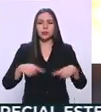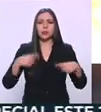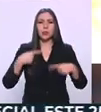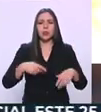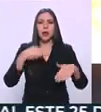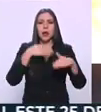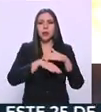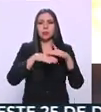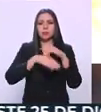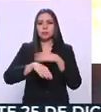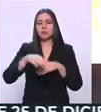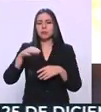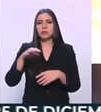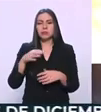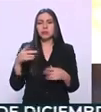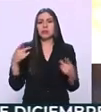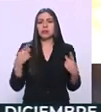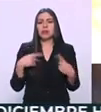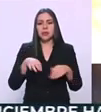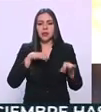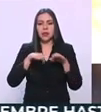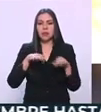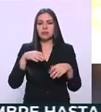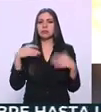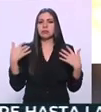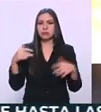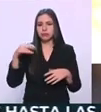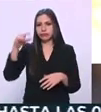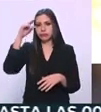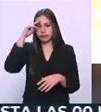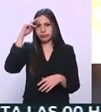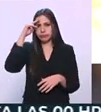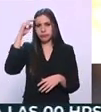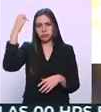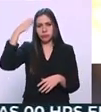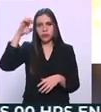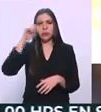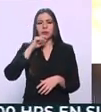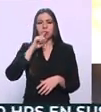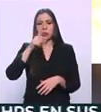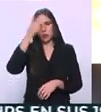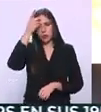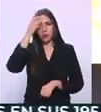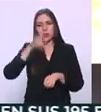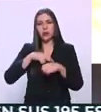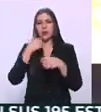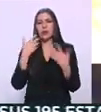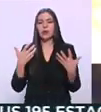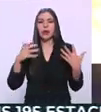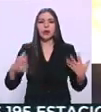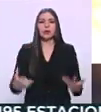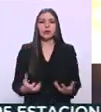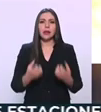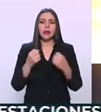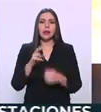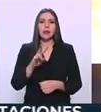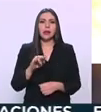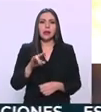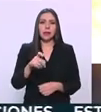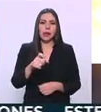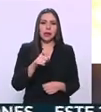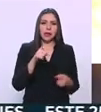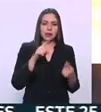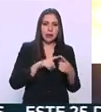capacitado y un director general con todo el compromiso de recuperar esta capacidad de Birmex en colaboración con